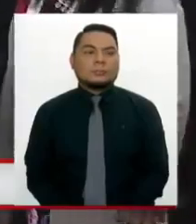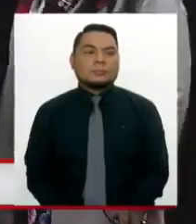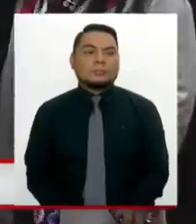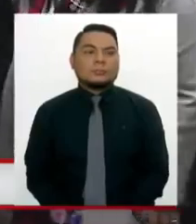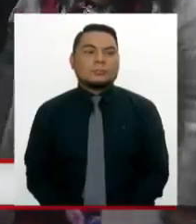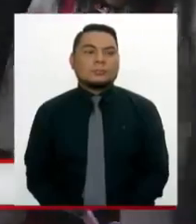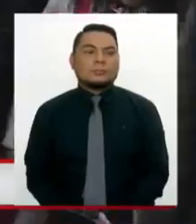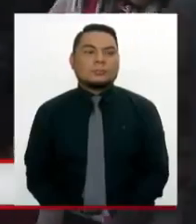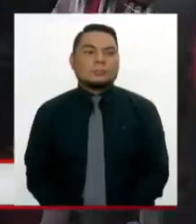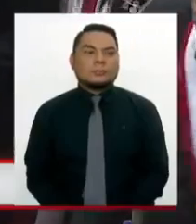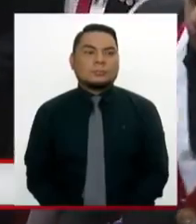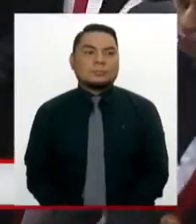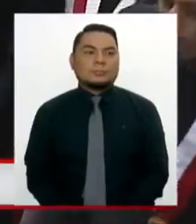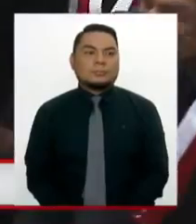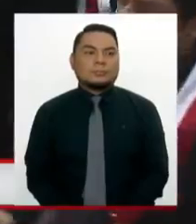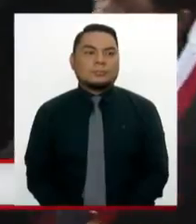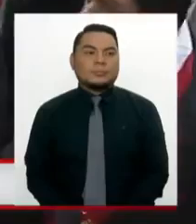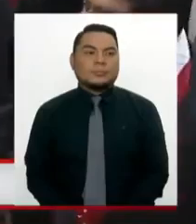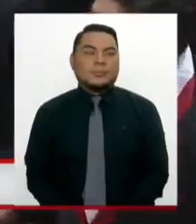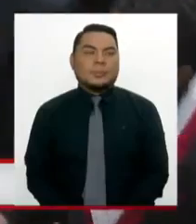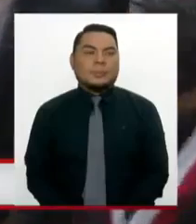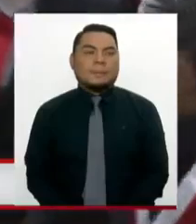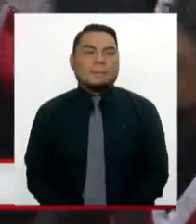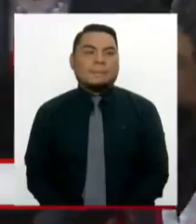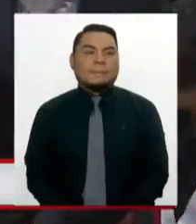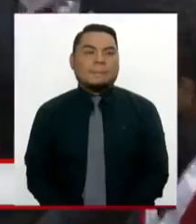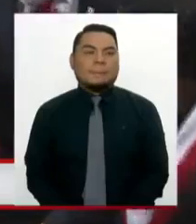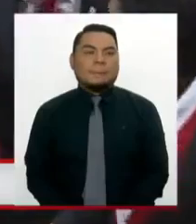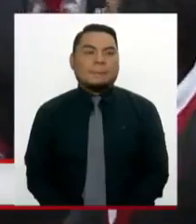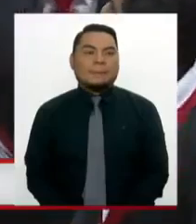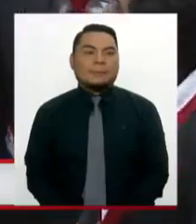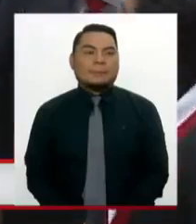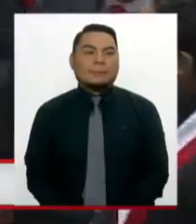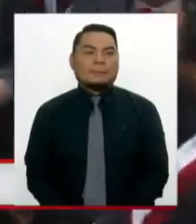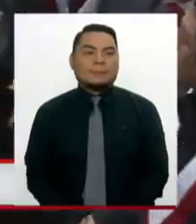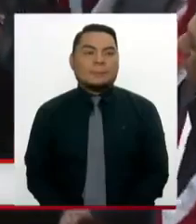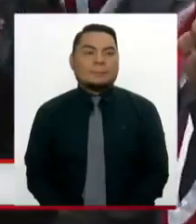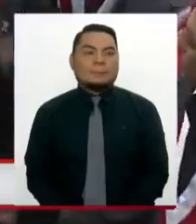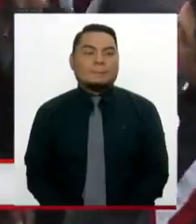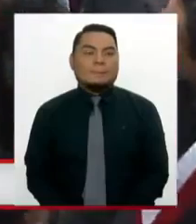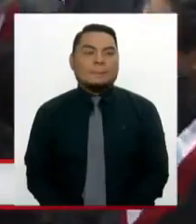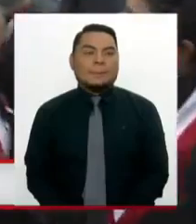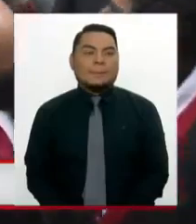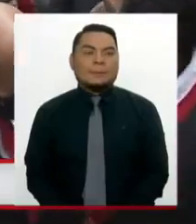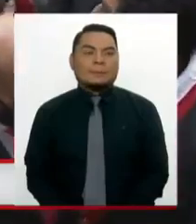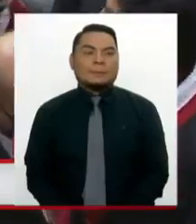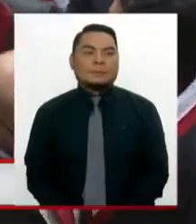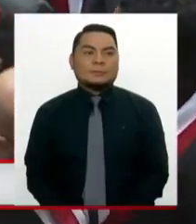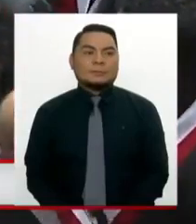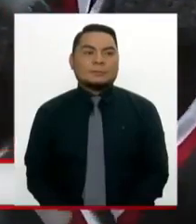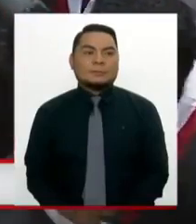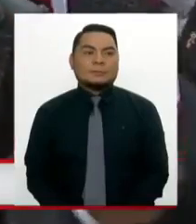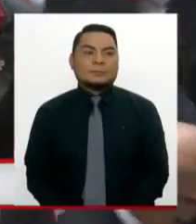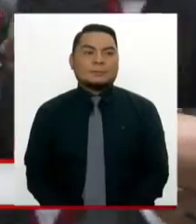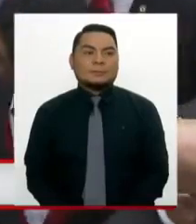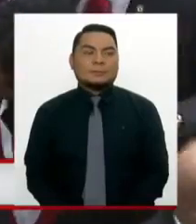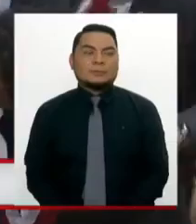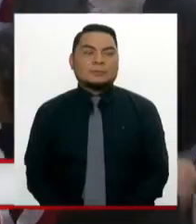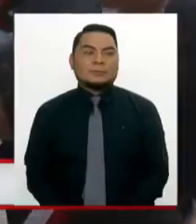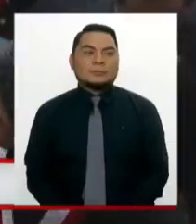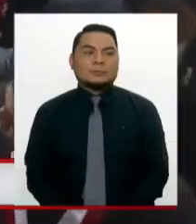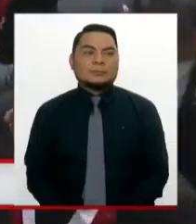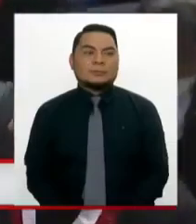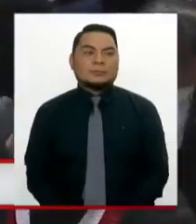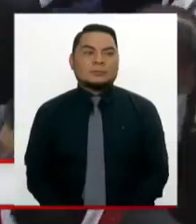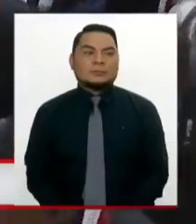él recibe el respaldo de su gabinete antes de abandonar el hemiciclo. En medio de